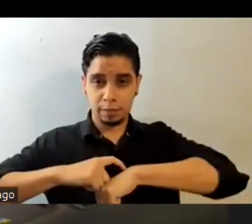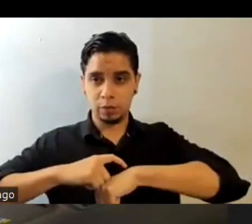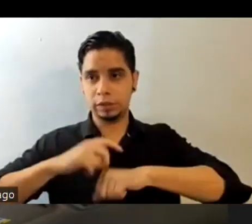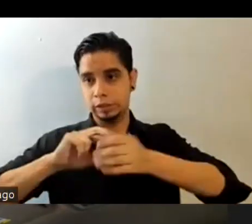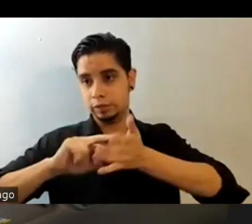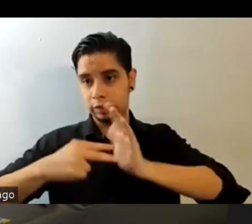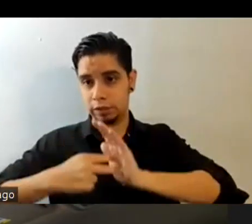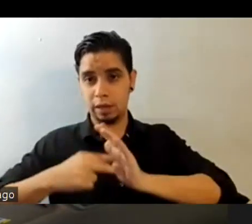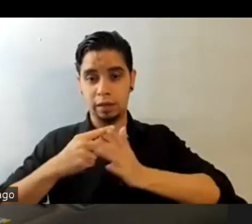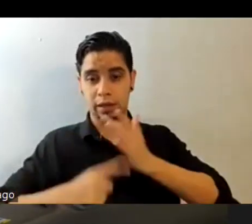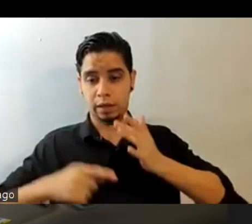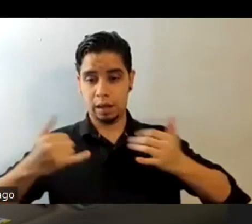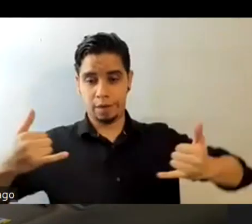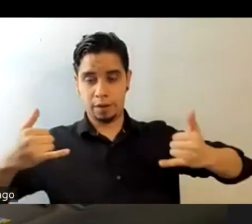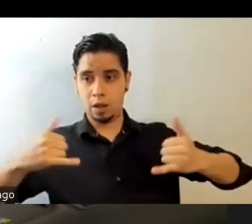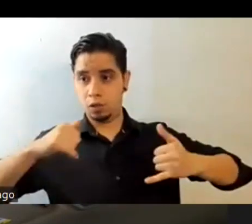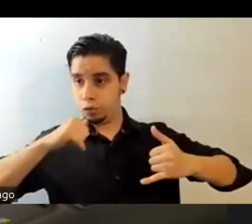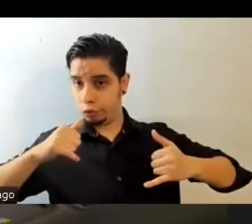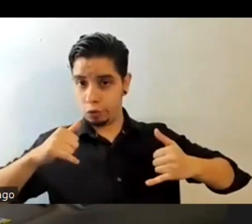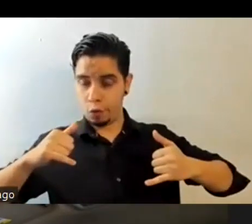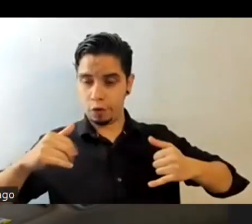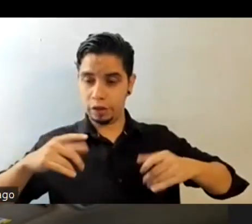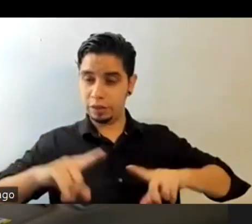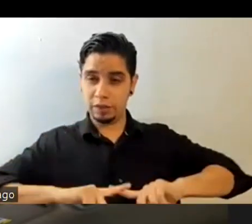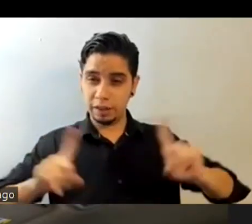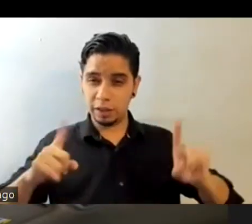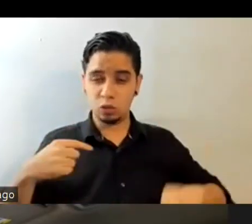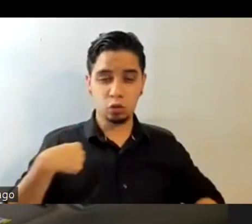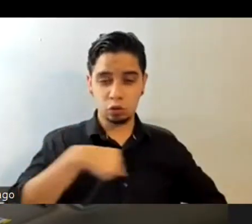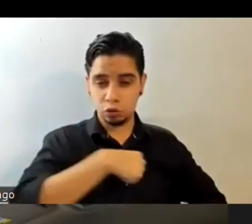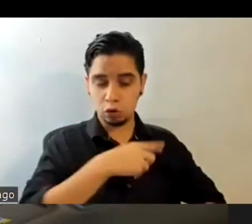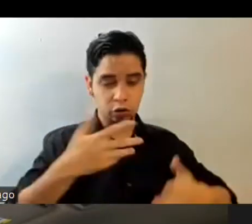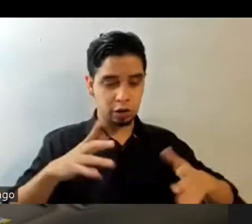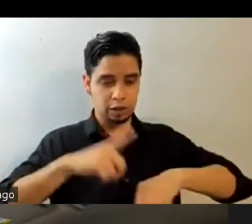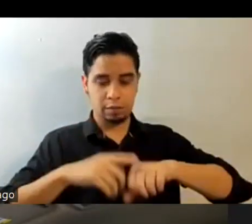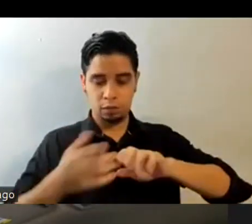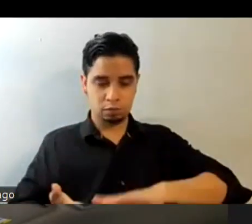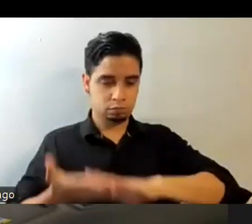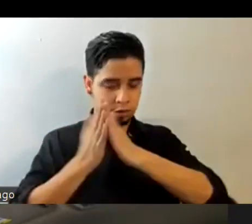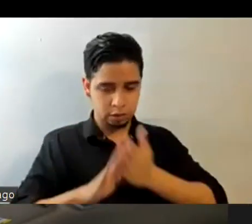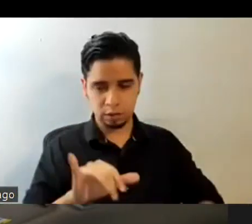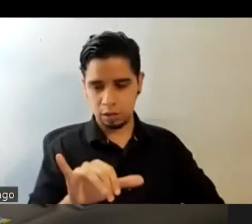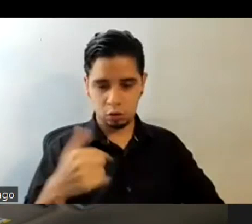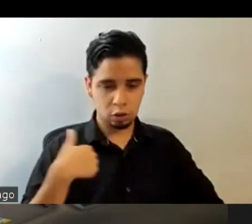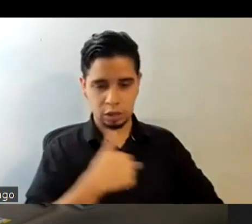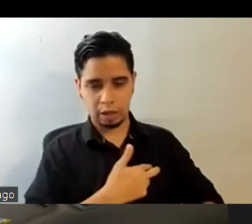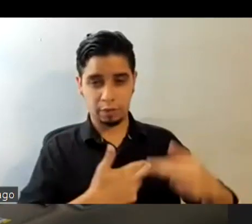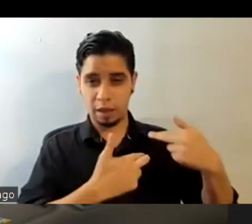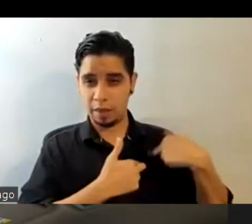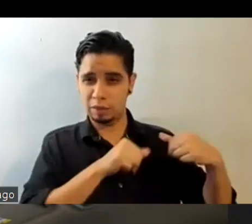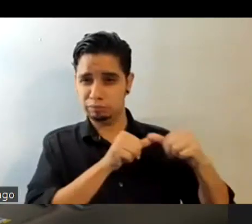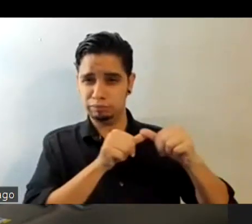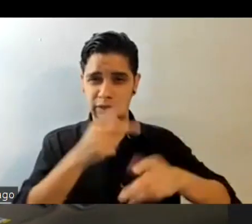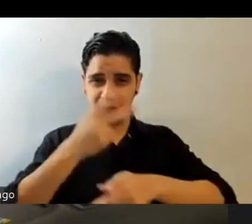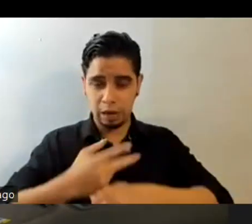que esta vez no fue la excepción. Nos tocó a nosotros transformarlo y la responsabilidad de mantenerlo